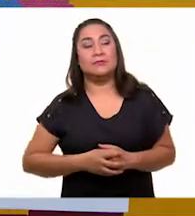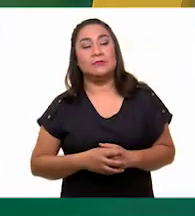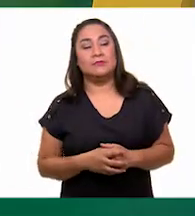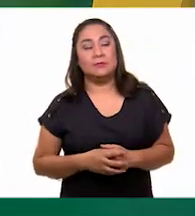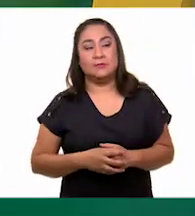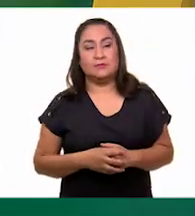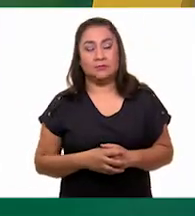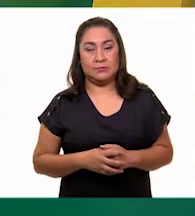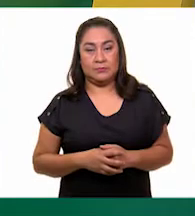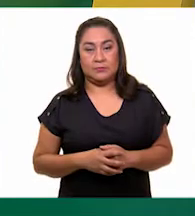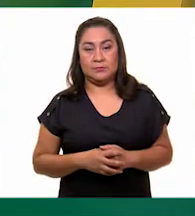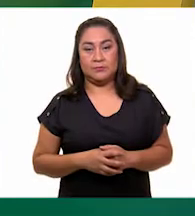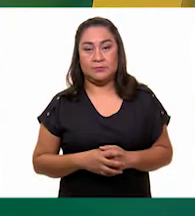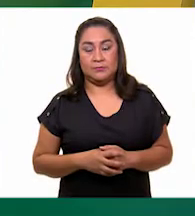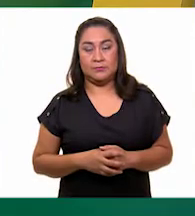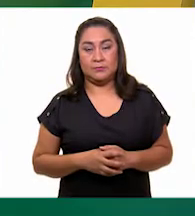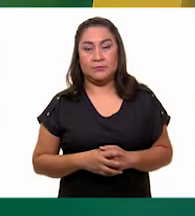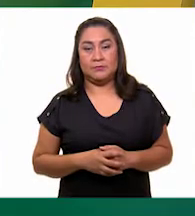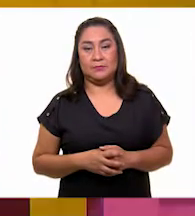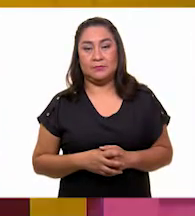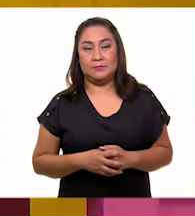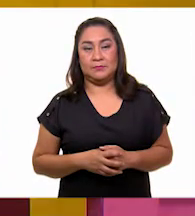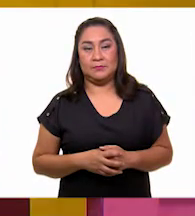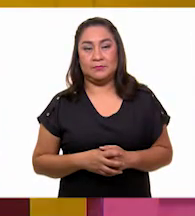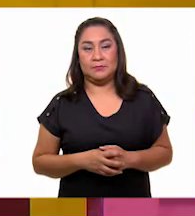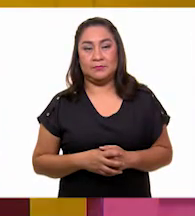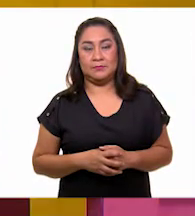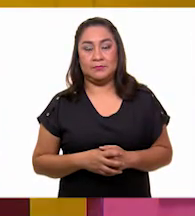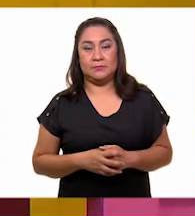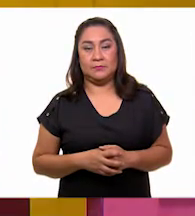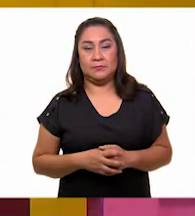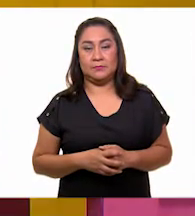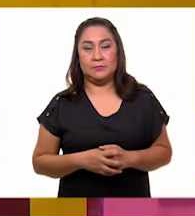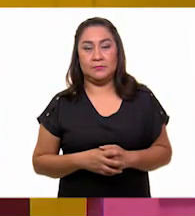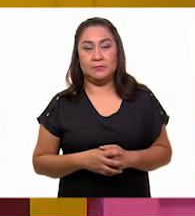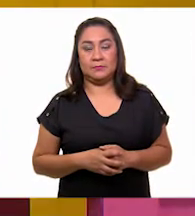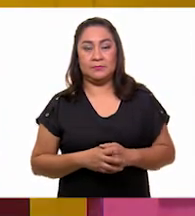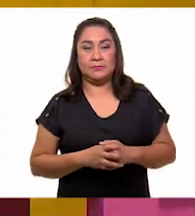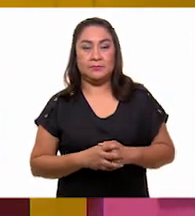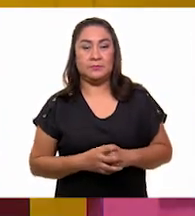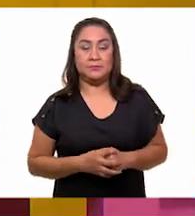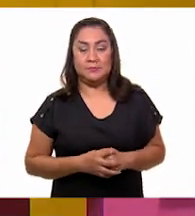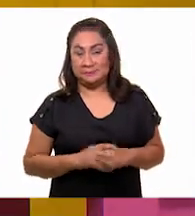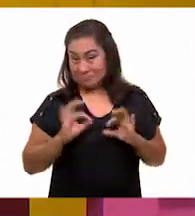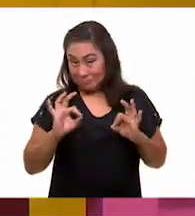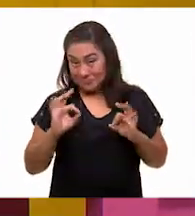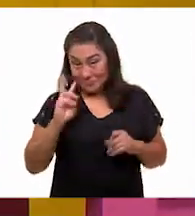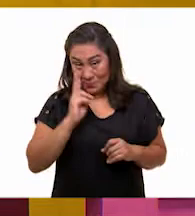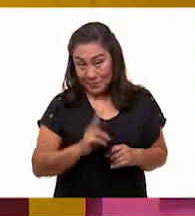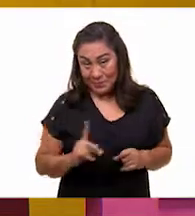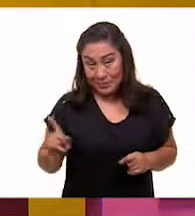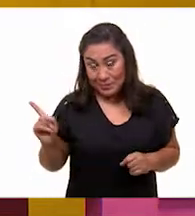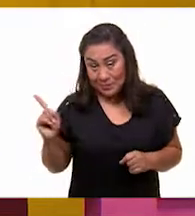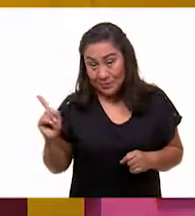poquito más el... Exacto. Un poquito más, a ver aquí. Ahí está bien. Listo. Ahora sí. Ahora sí, vamos a